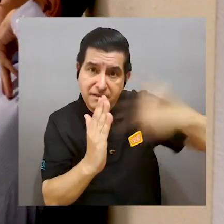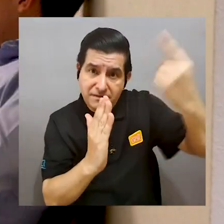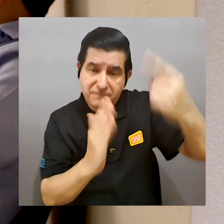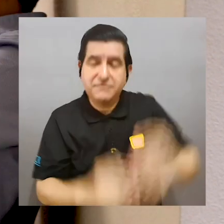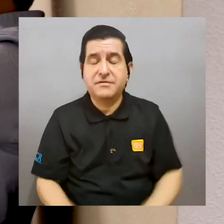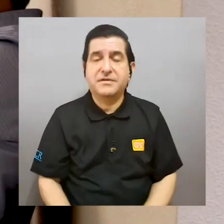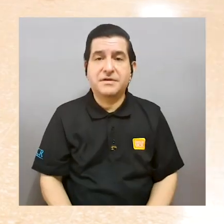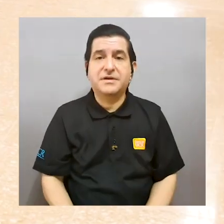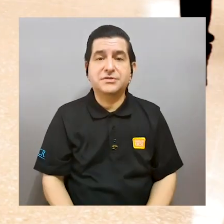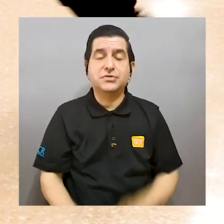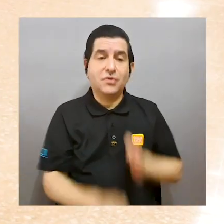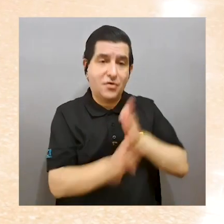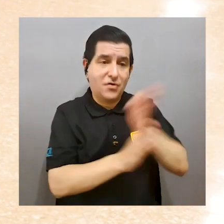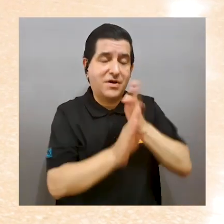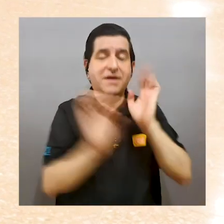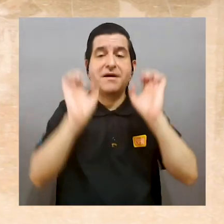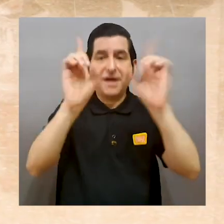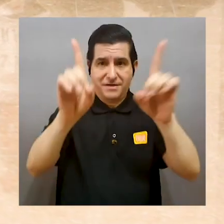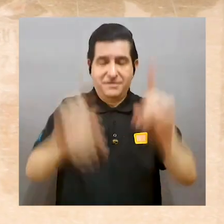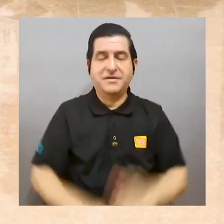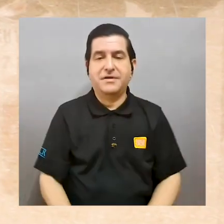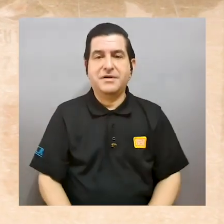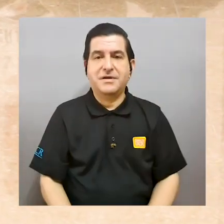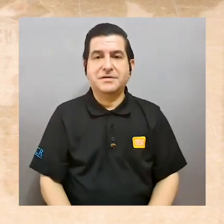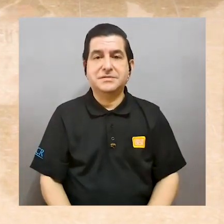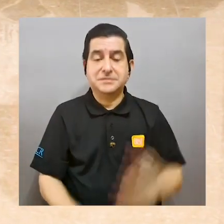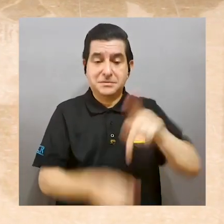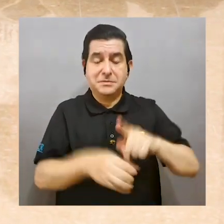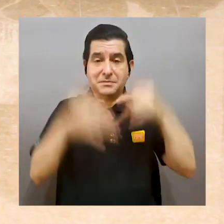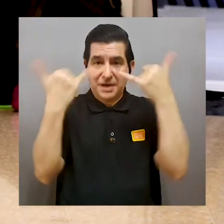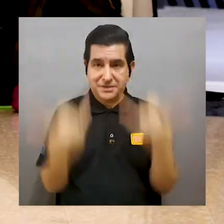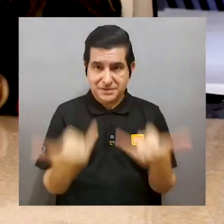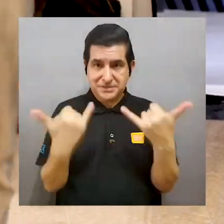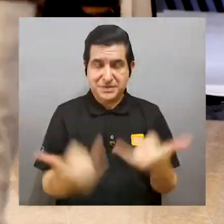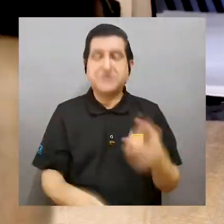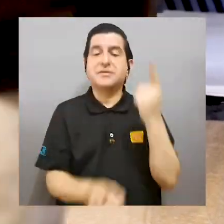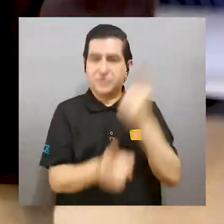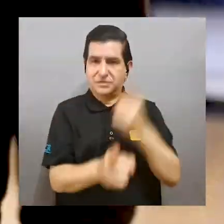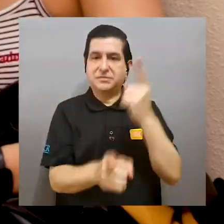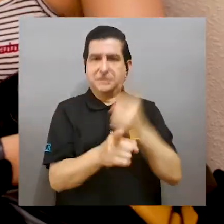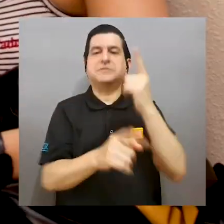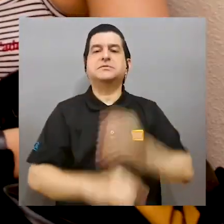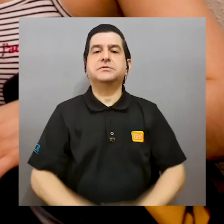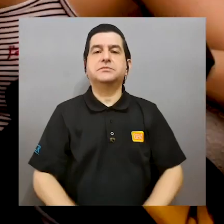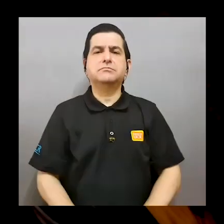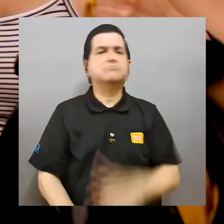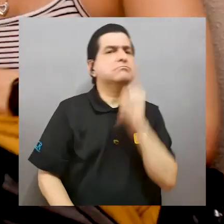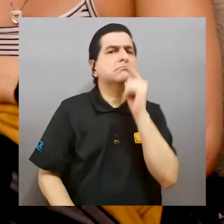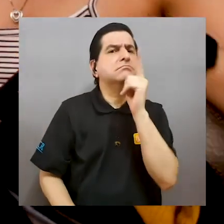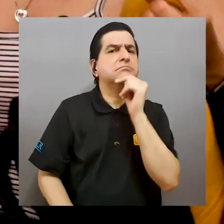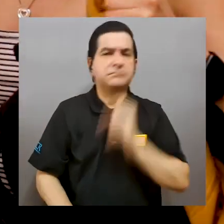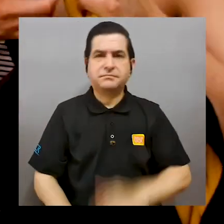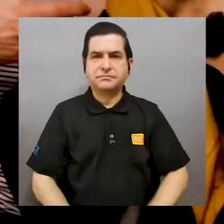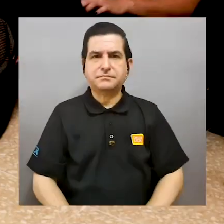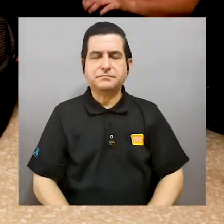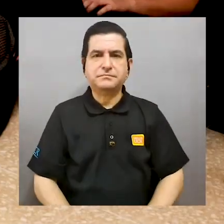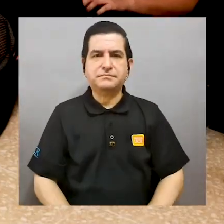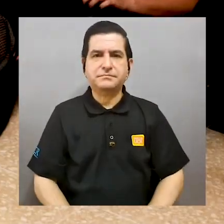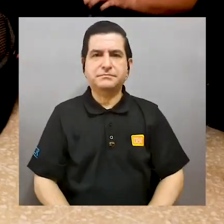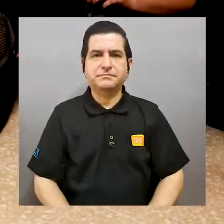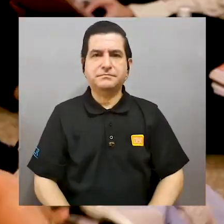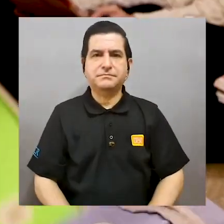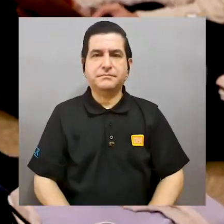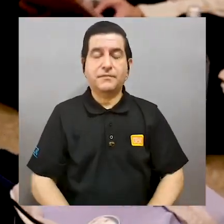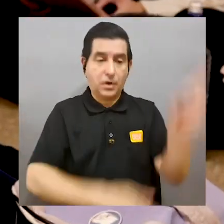de las carreras de educación. Están los actores que debemos de estar, ¿verdad? Ahí están